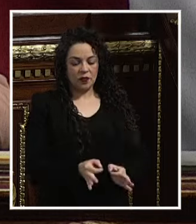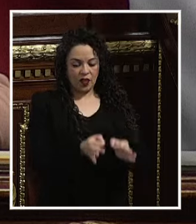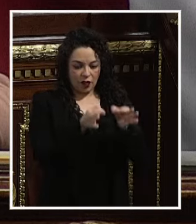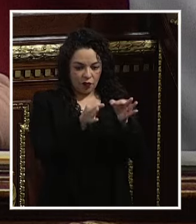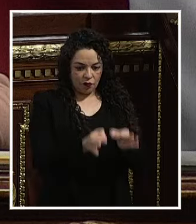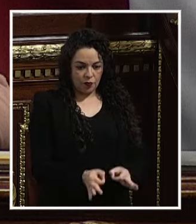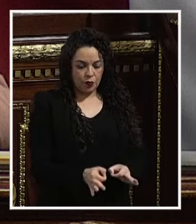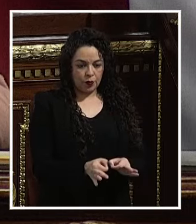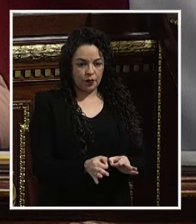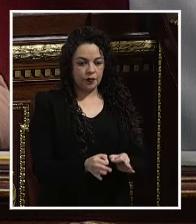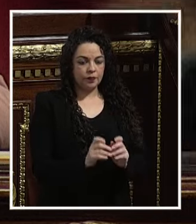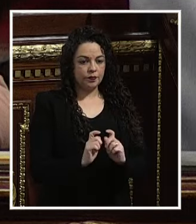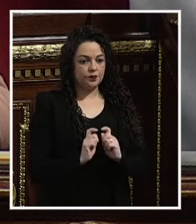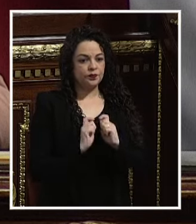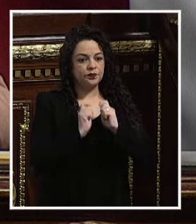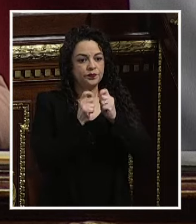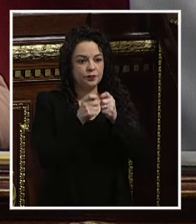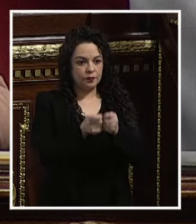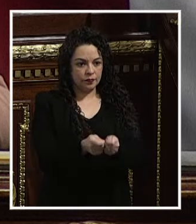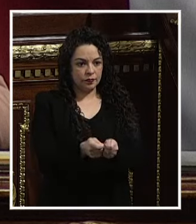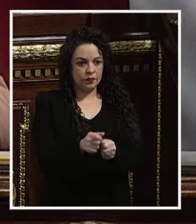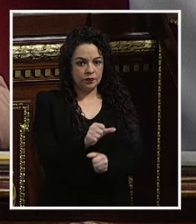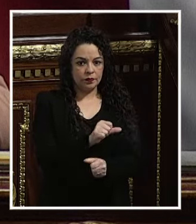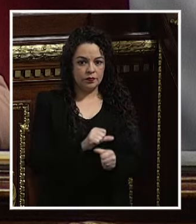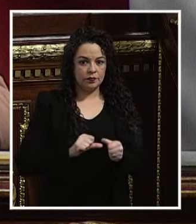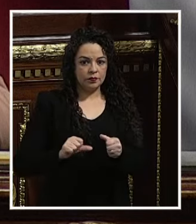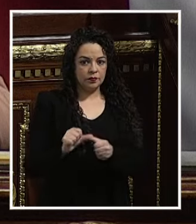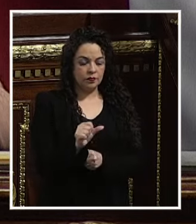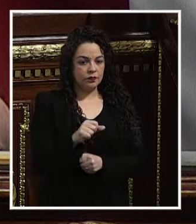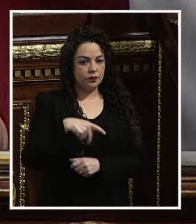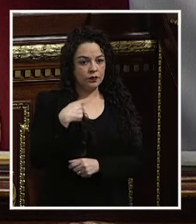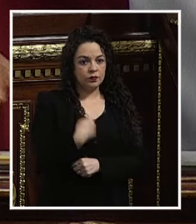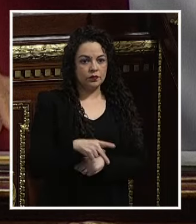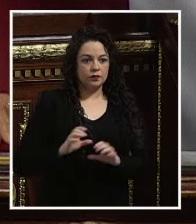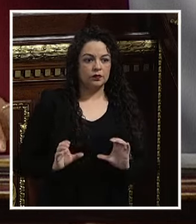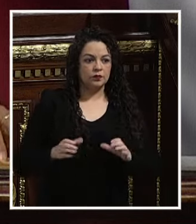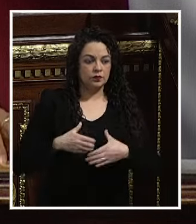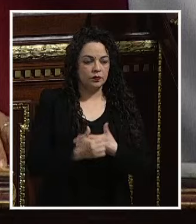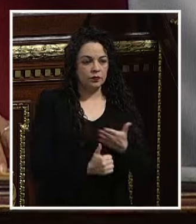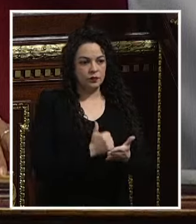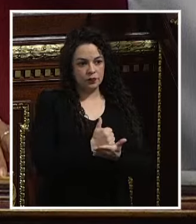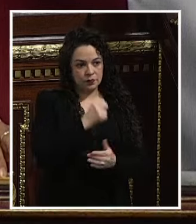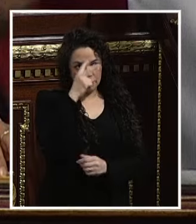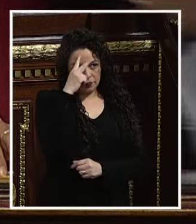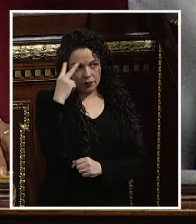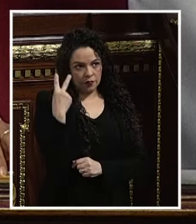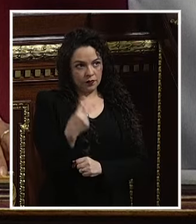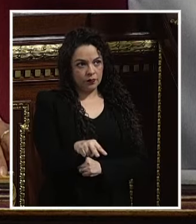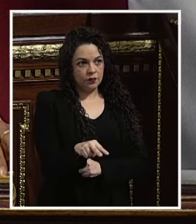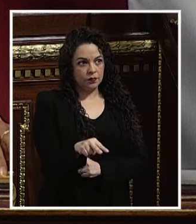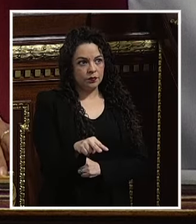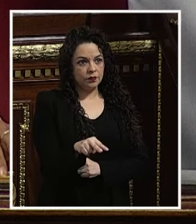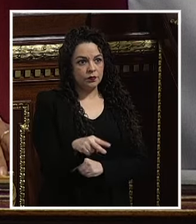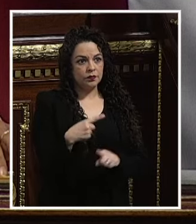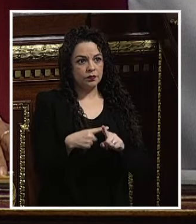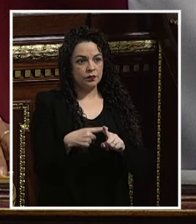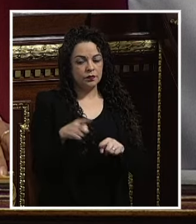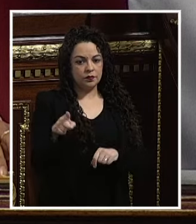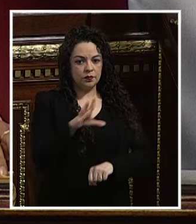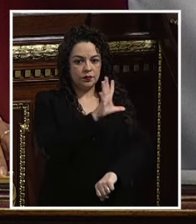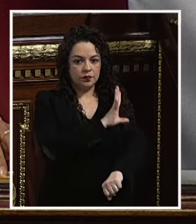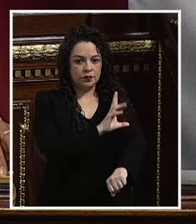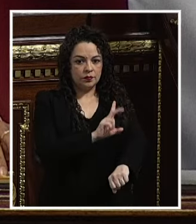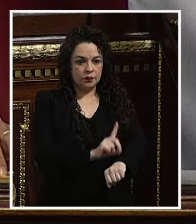el acto de entrega-recepción de los bienes y derechos del Congreso por parte del Coordinador de